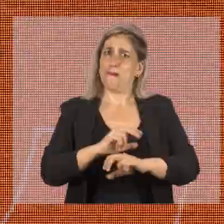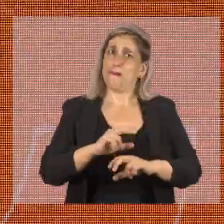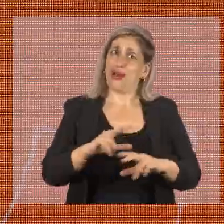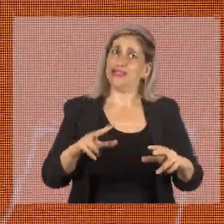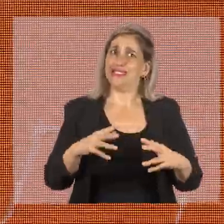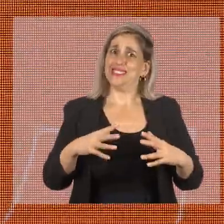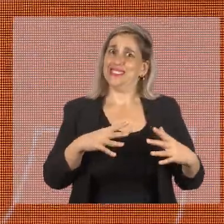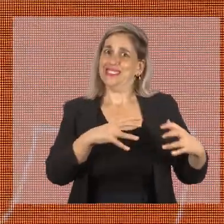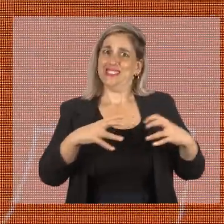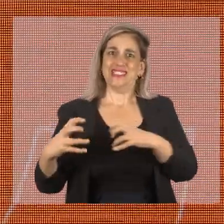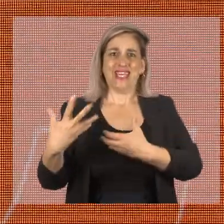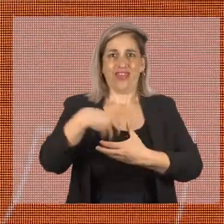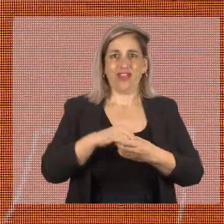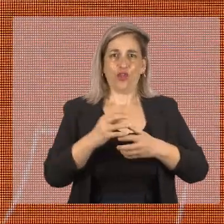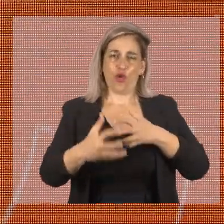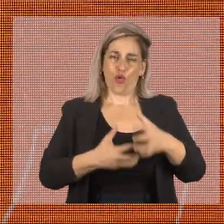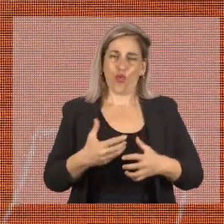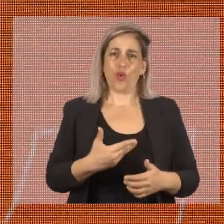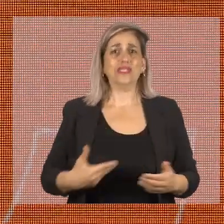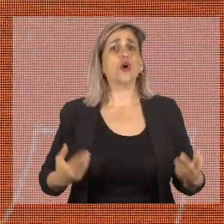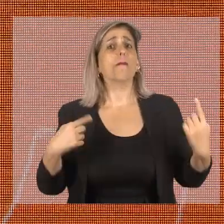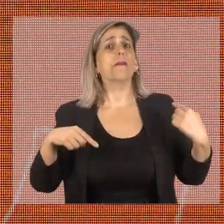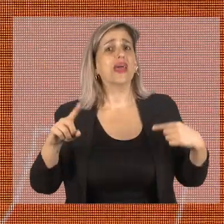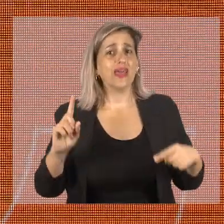vínculo en la coalición.